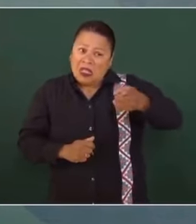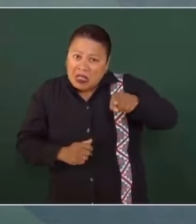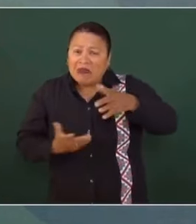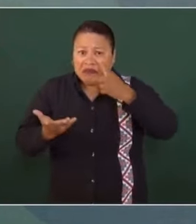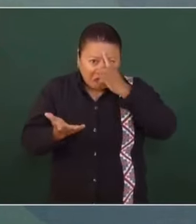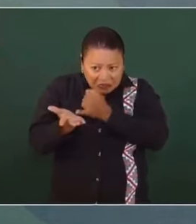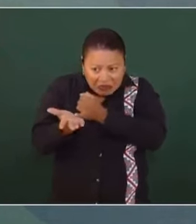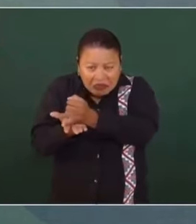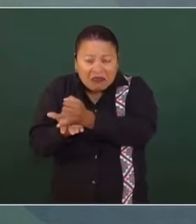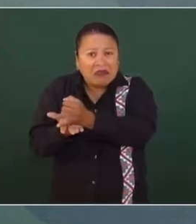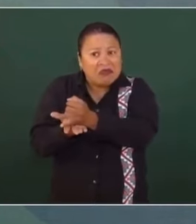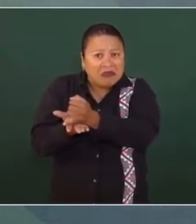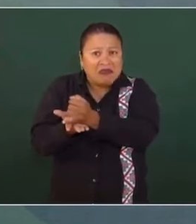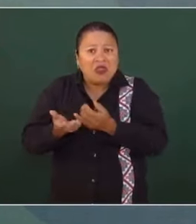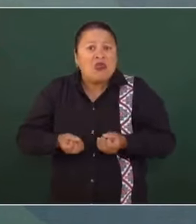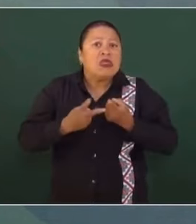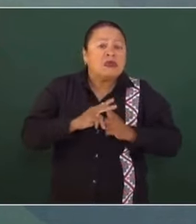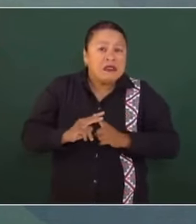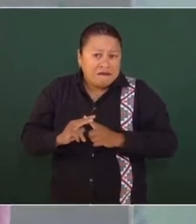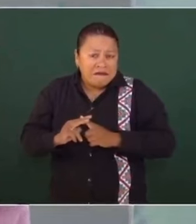deciden